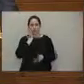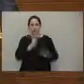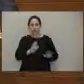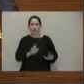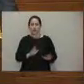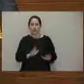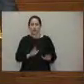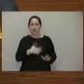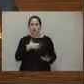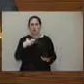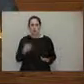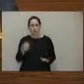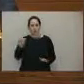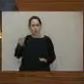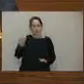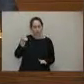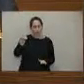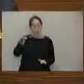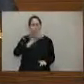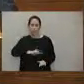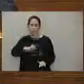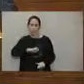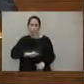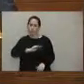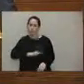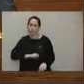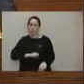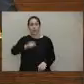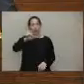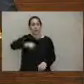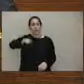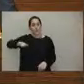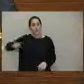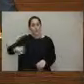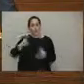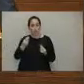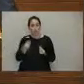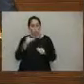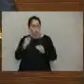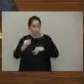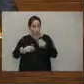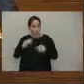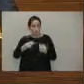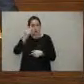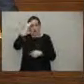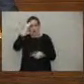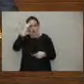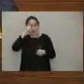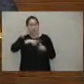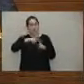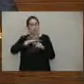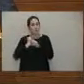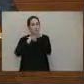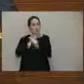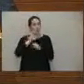y que pueda ascender a cantidades muy importantes. Y estas personas, en muchos casos sus familiares, que pensaban que con un grado de dependencia reconocido